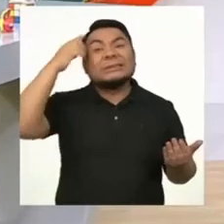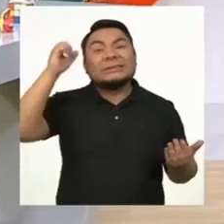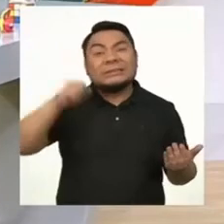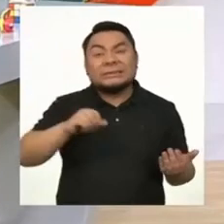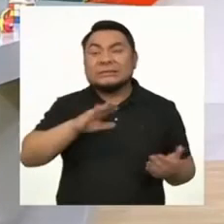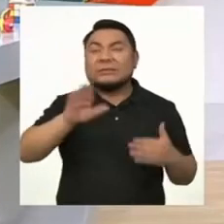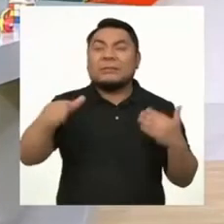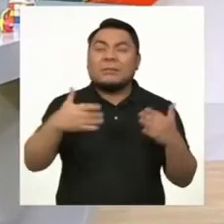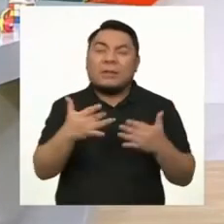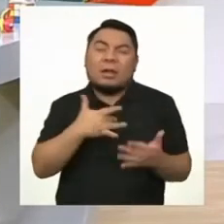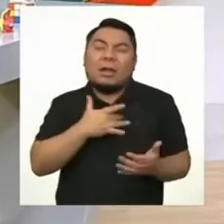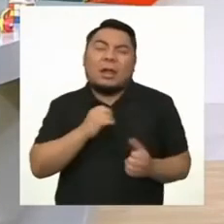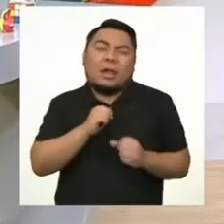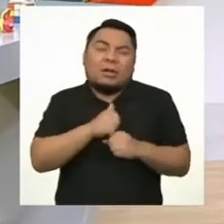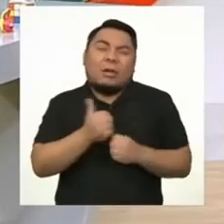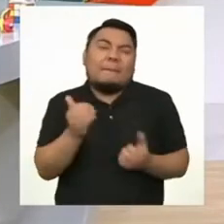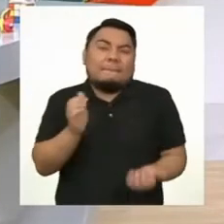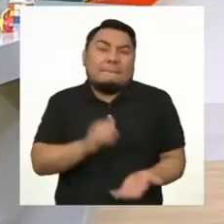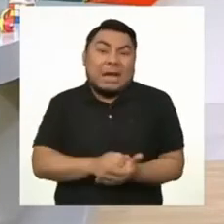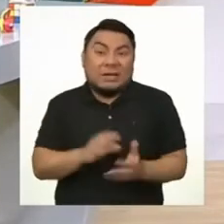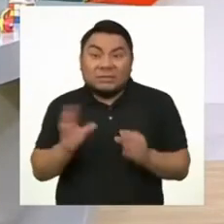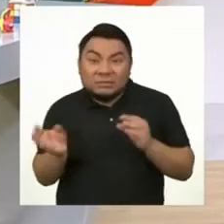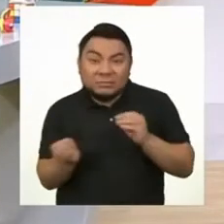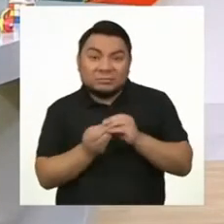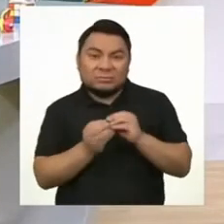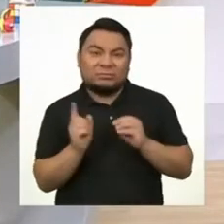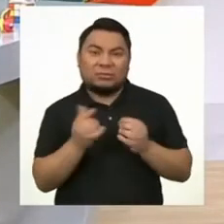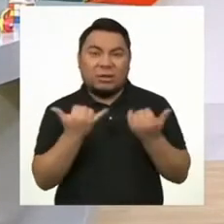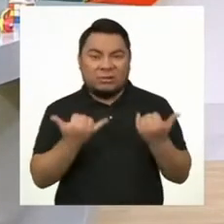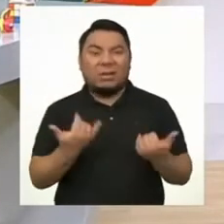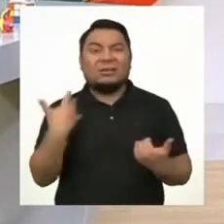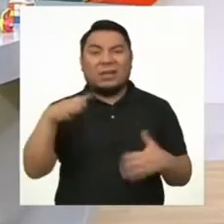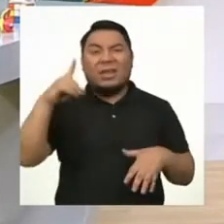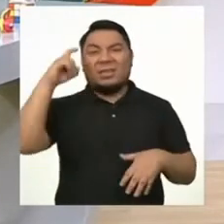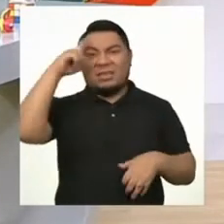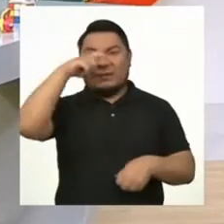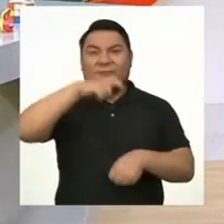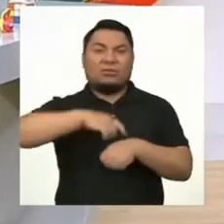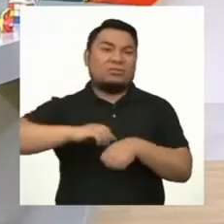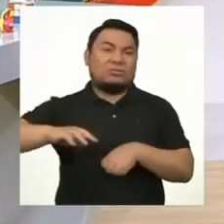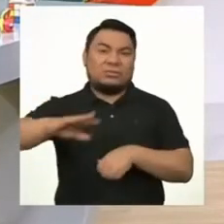más dolor a los tiempos difíciles que vivimos.